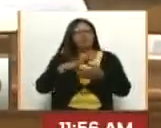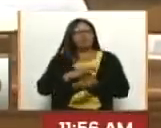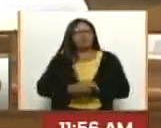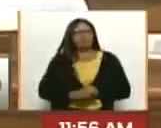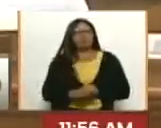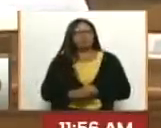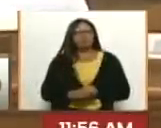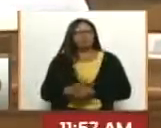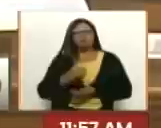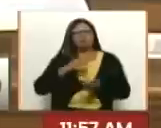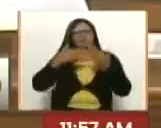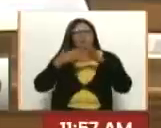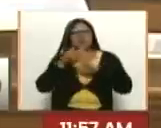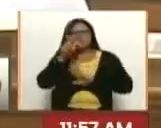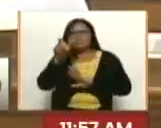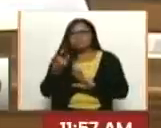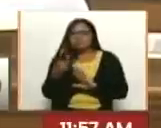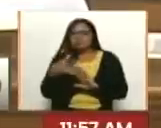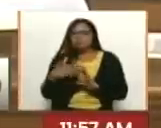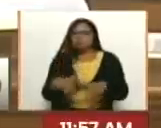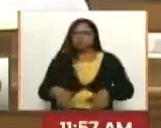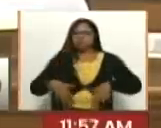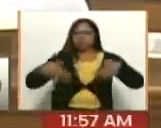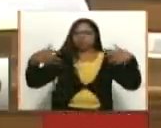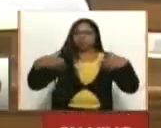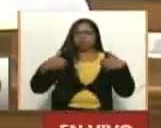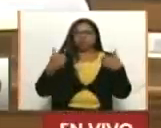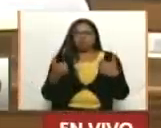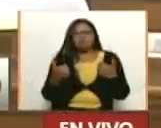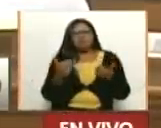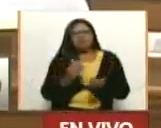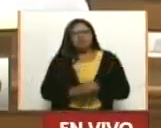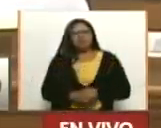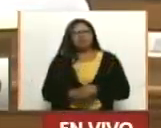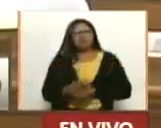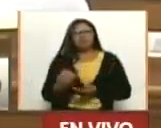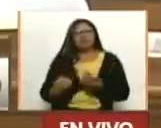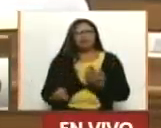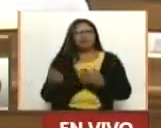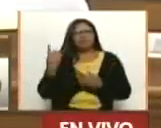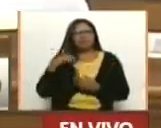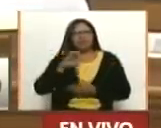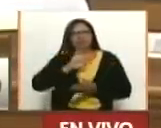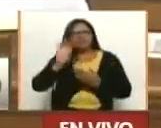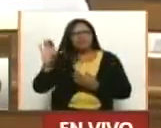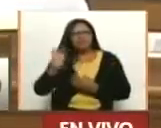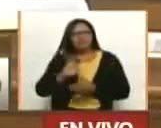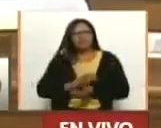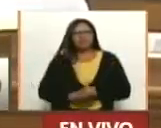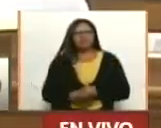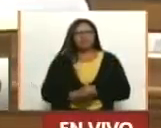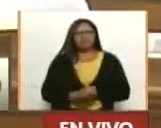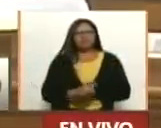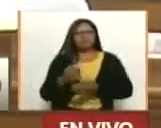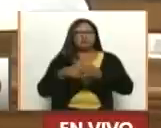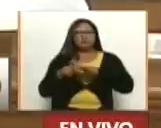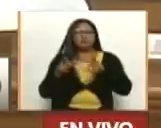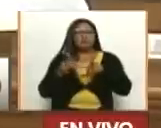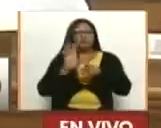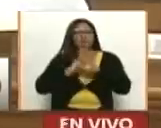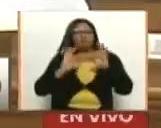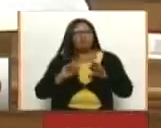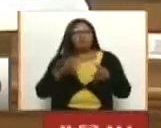que le permitieron a esa persona tener riqueza, tener patrimonio, eso entra en un juicio